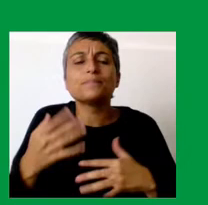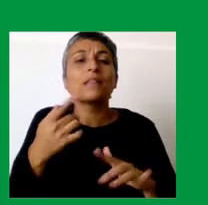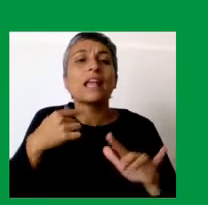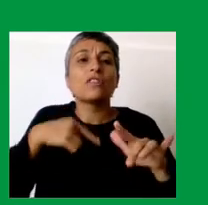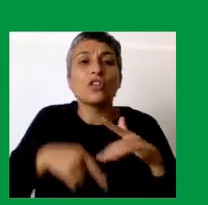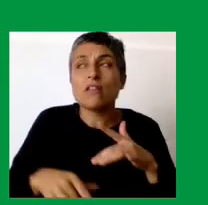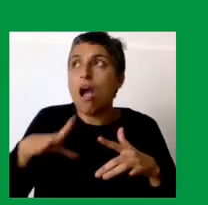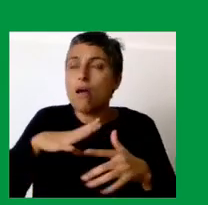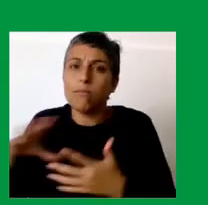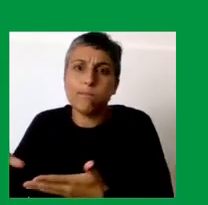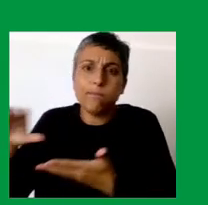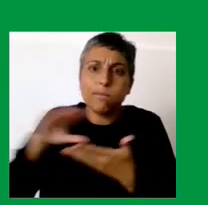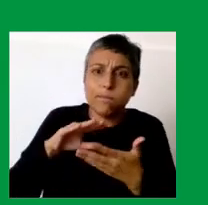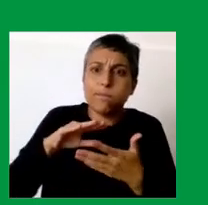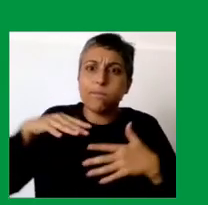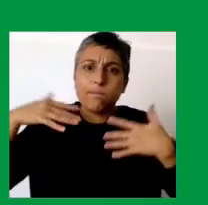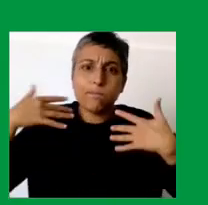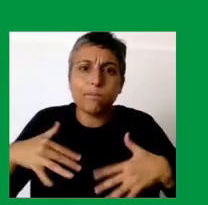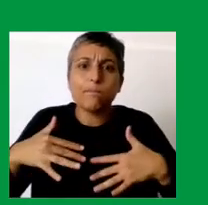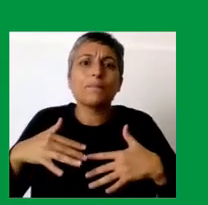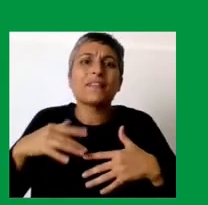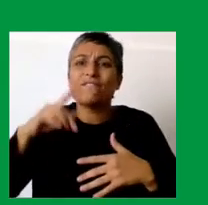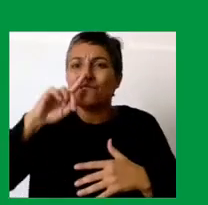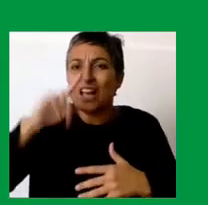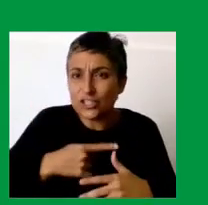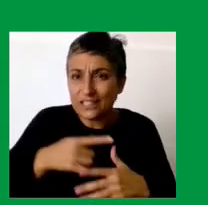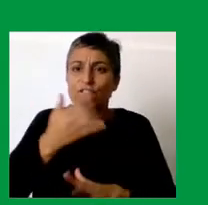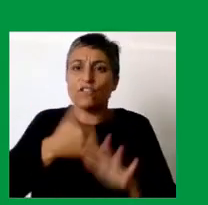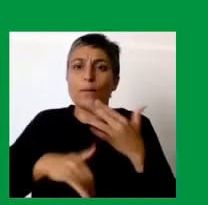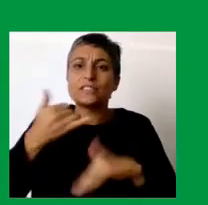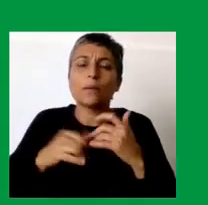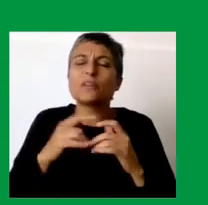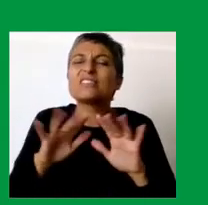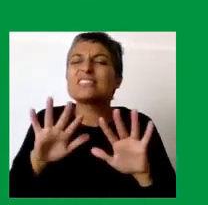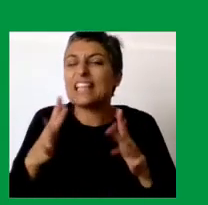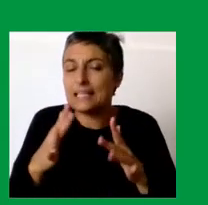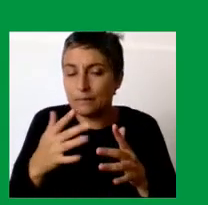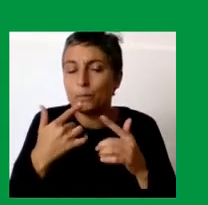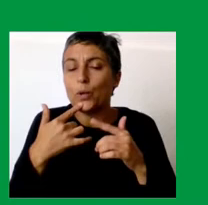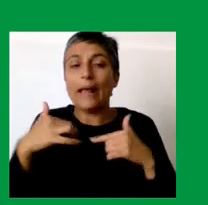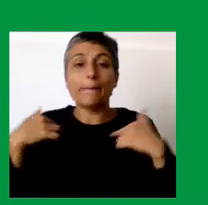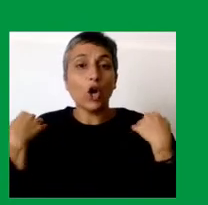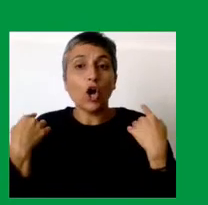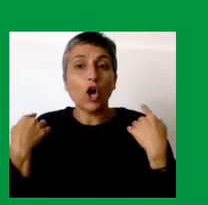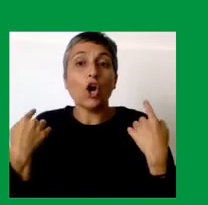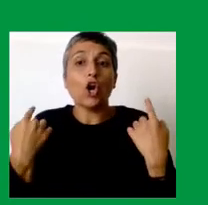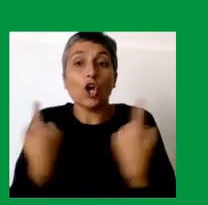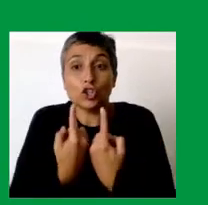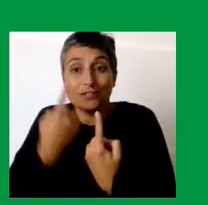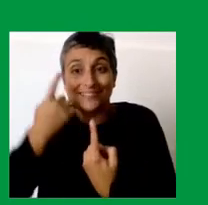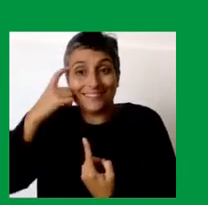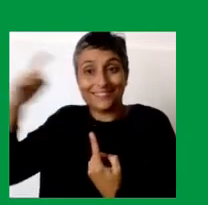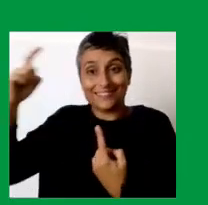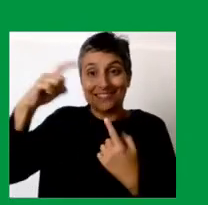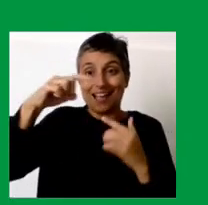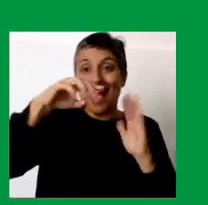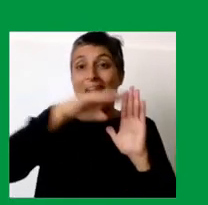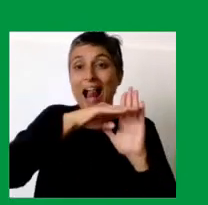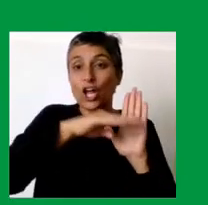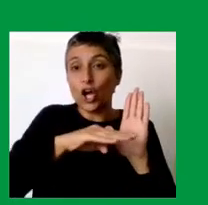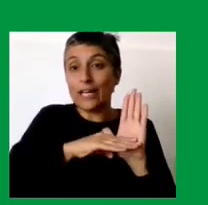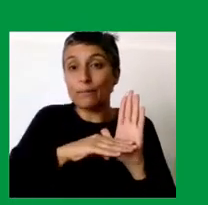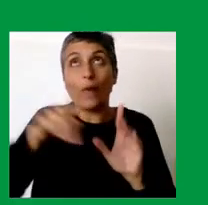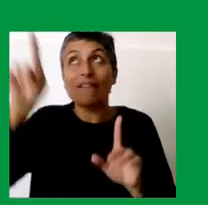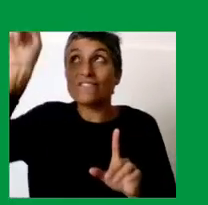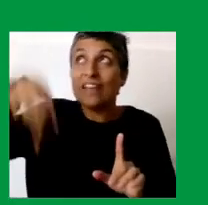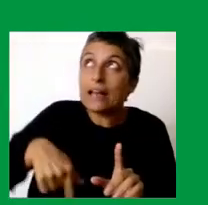gran volumen que se maneja a una gran velocidad. ¿Qué quiero decir con esto? Que nosotros inventamos los algoritmos, ¿no? No es que los algoritmos